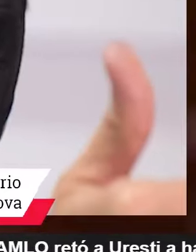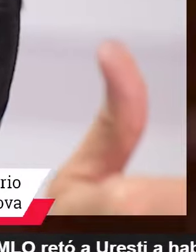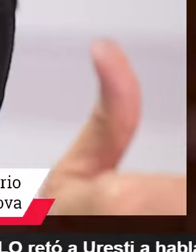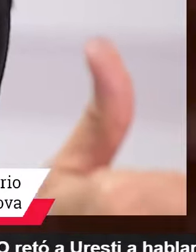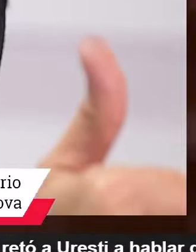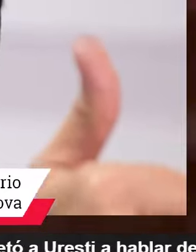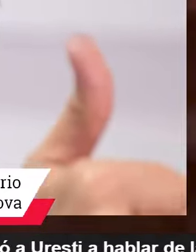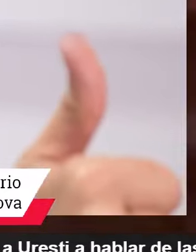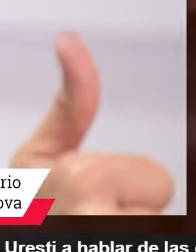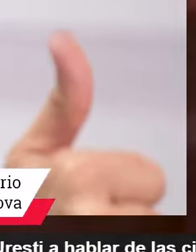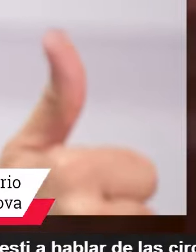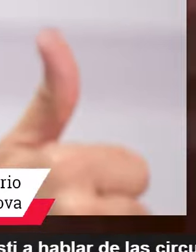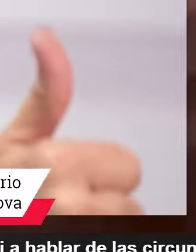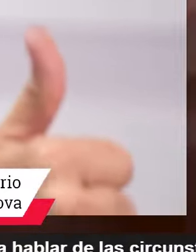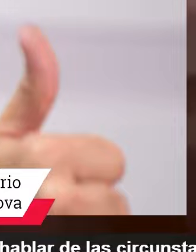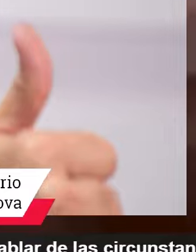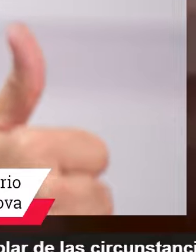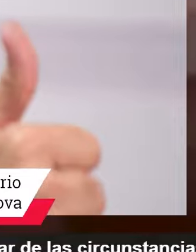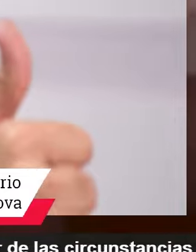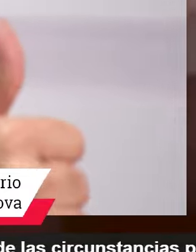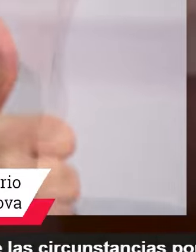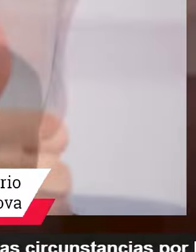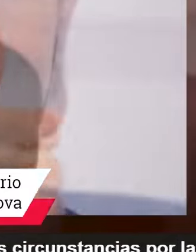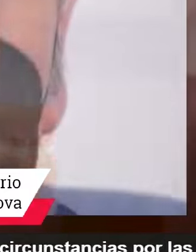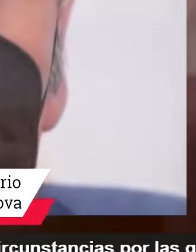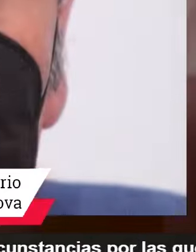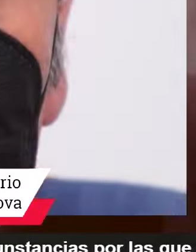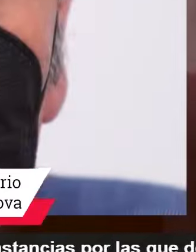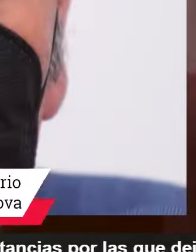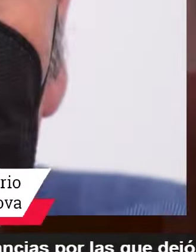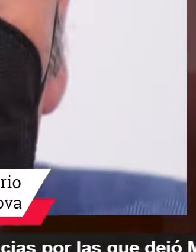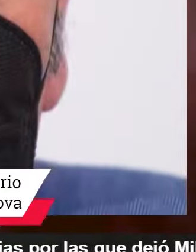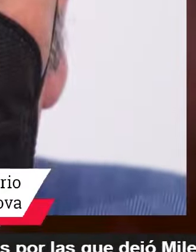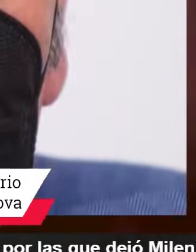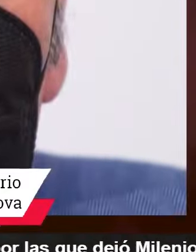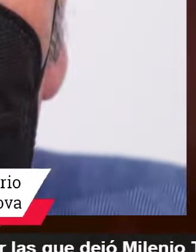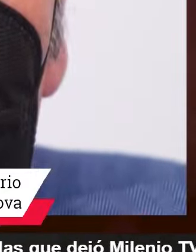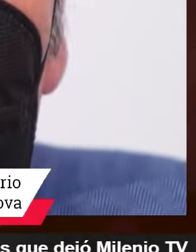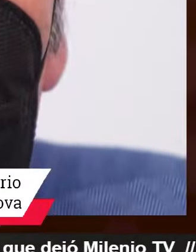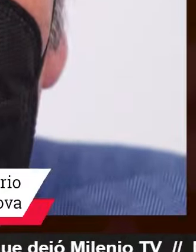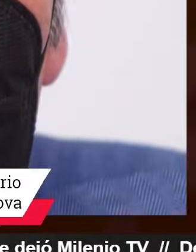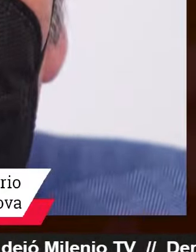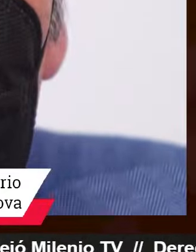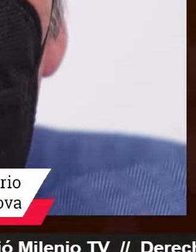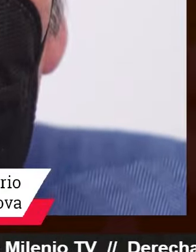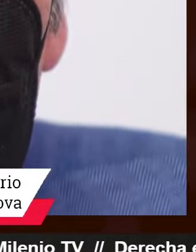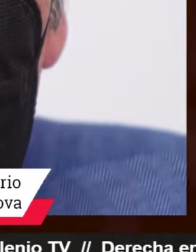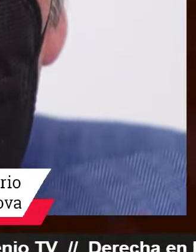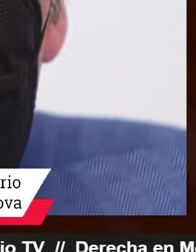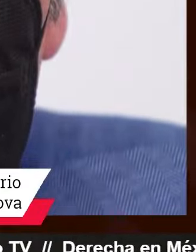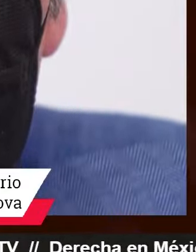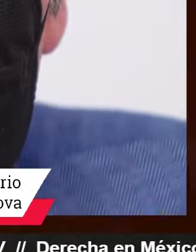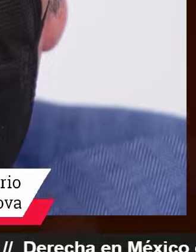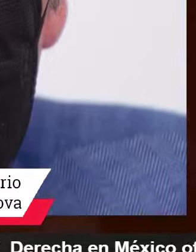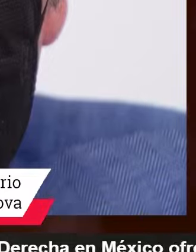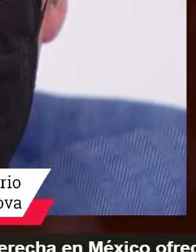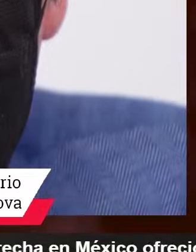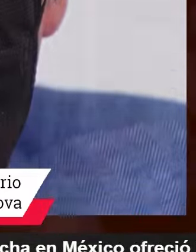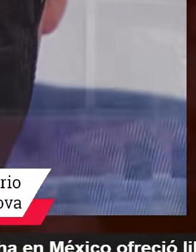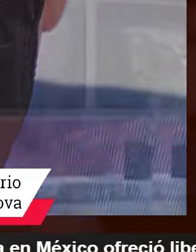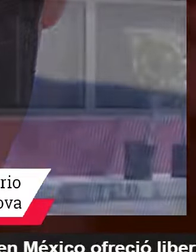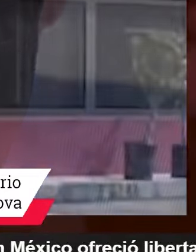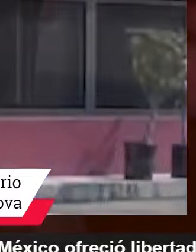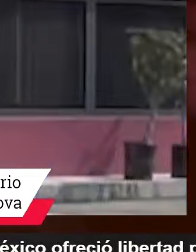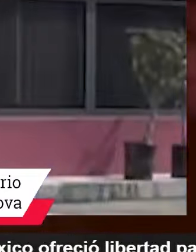al inicios del año pasado y en esta discusión del 15 de diciembre pasado en el consejo general yine una discusión que duró pues